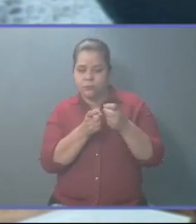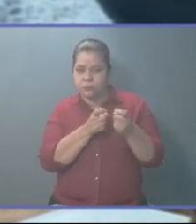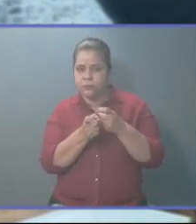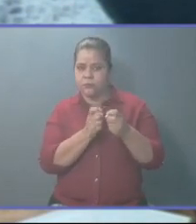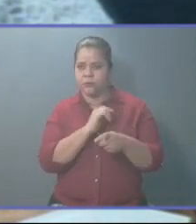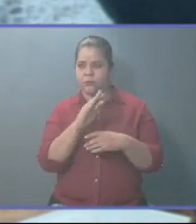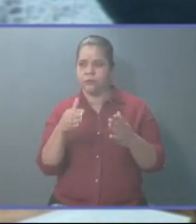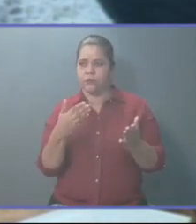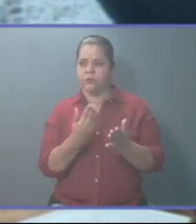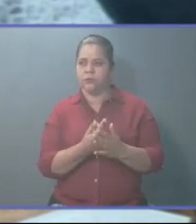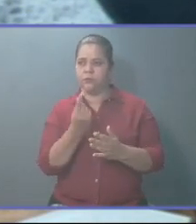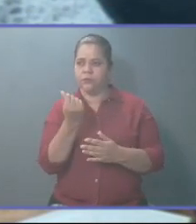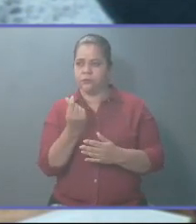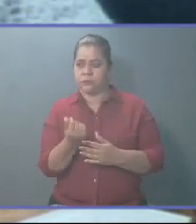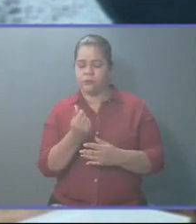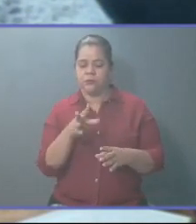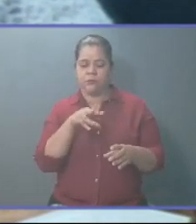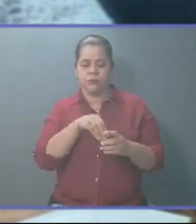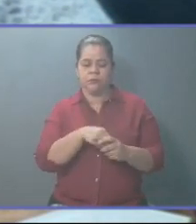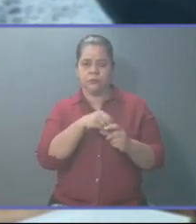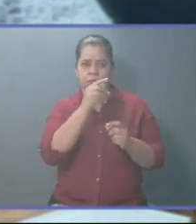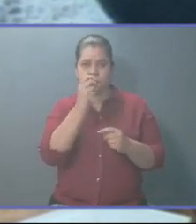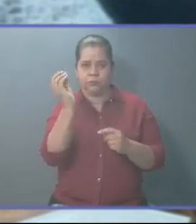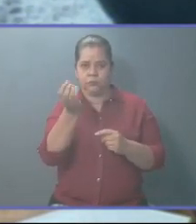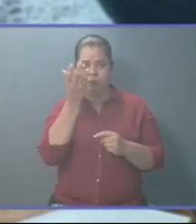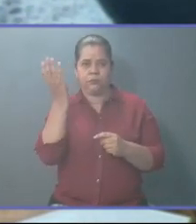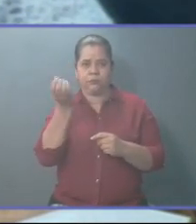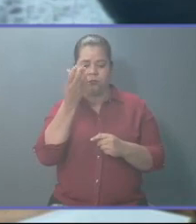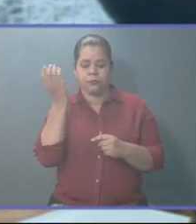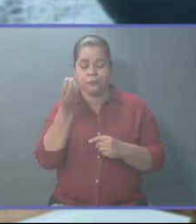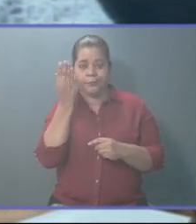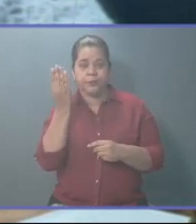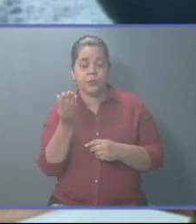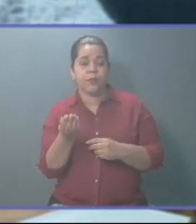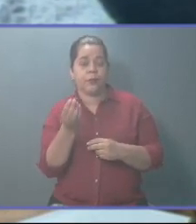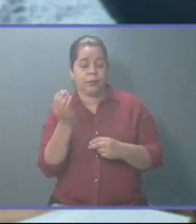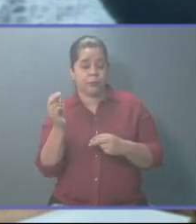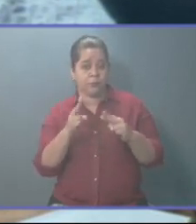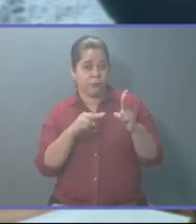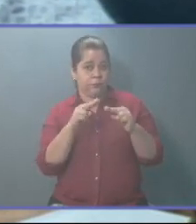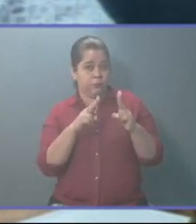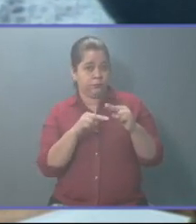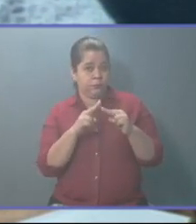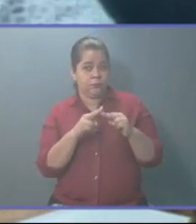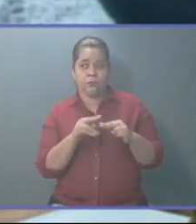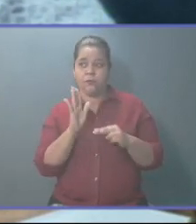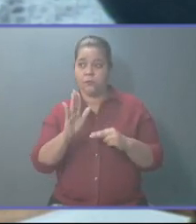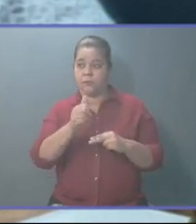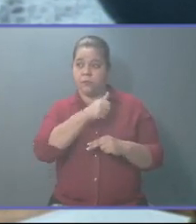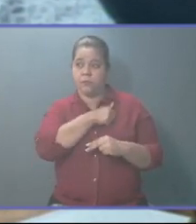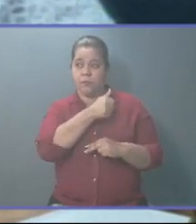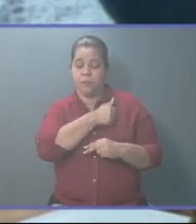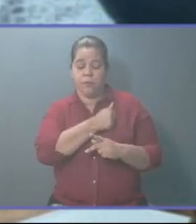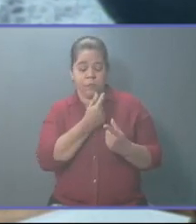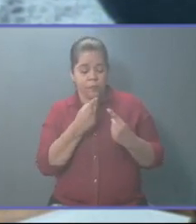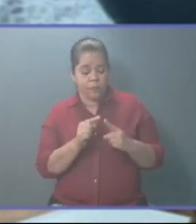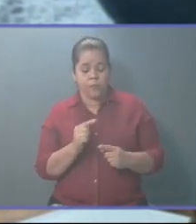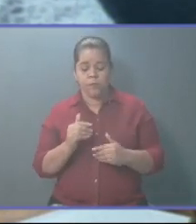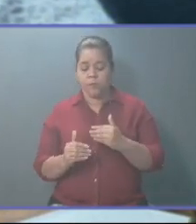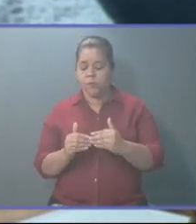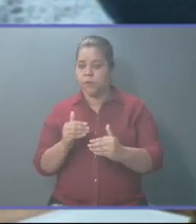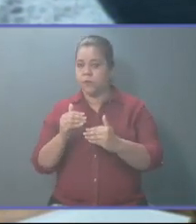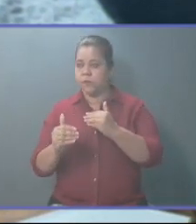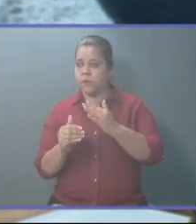ejecución de los recursos que conforman el Fondo de Emergencia, Recuperación y Reconstrucción, ejercer una función de veeduría de seguimiento de la